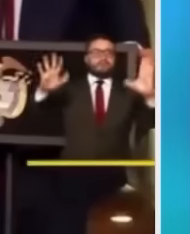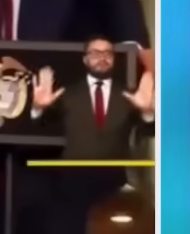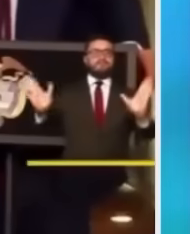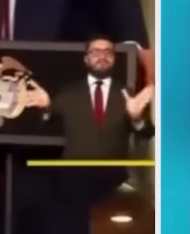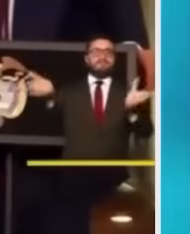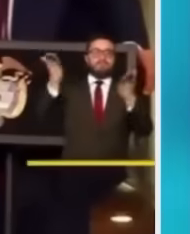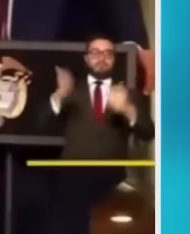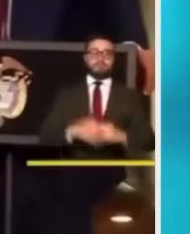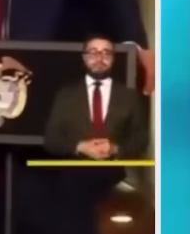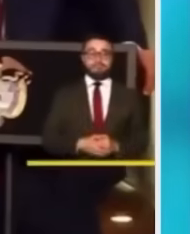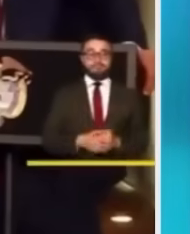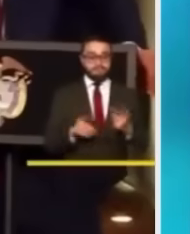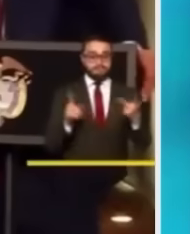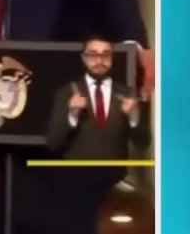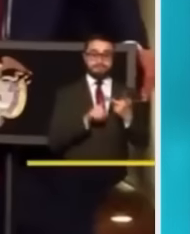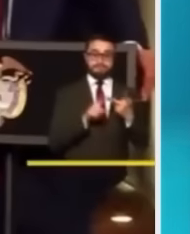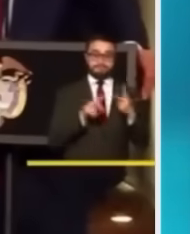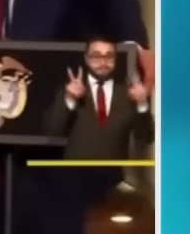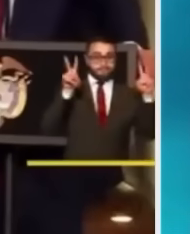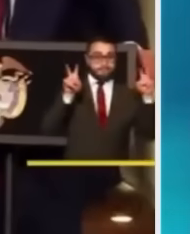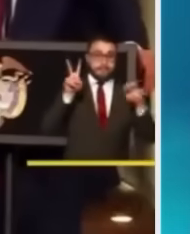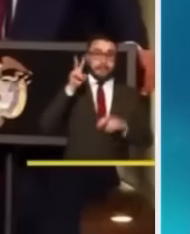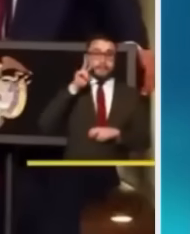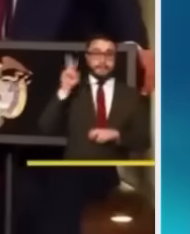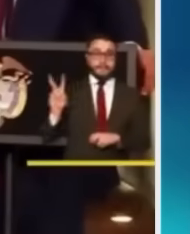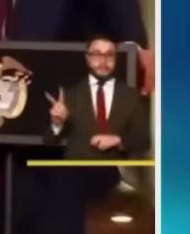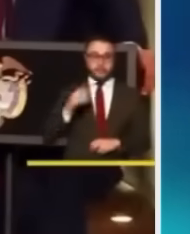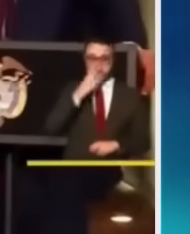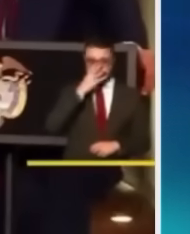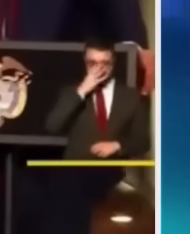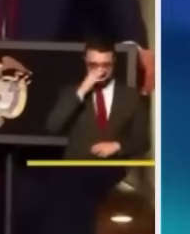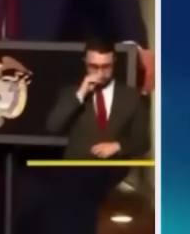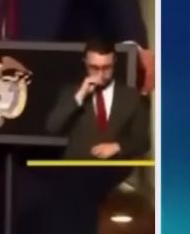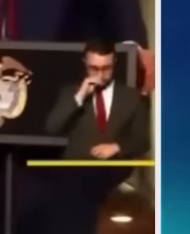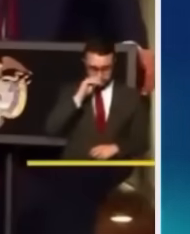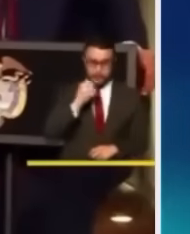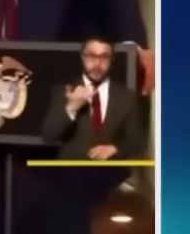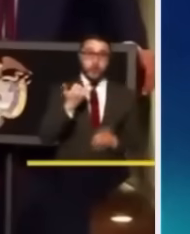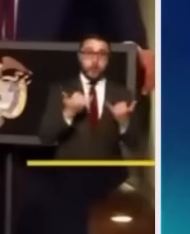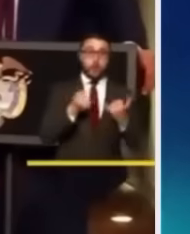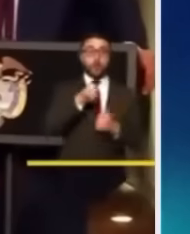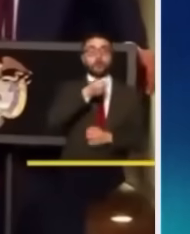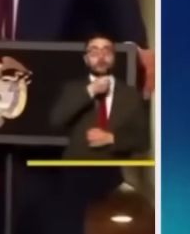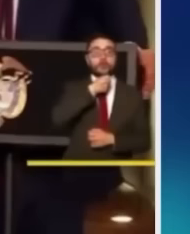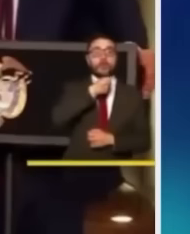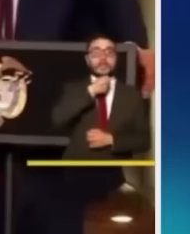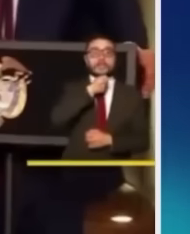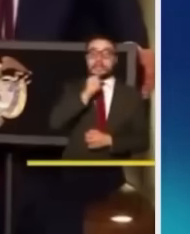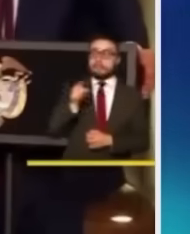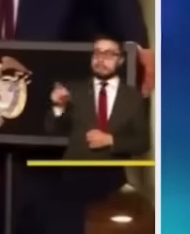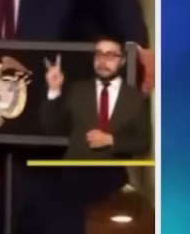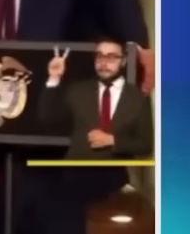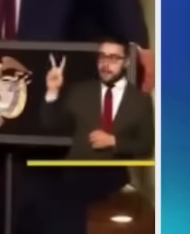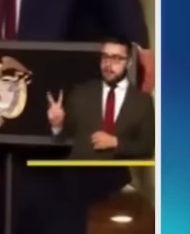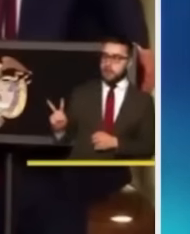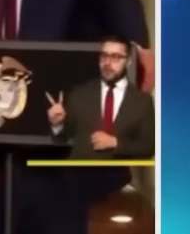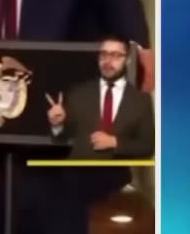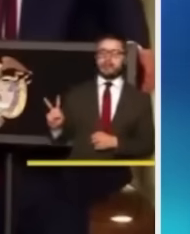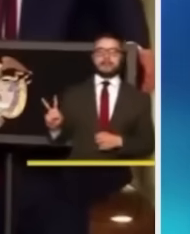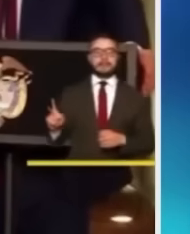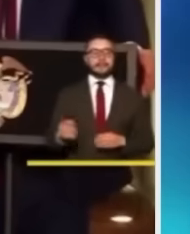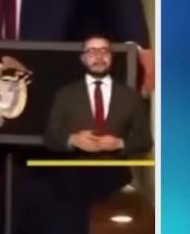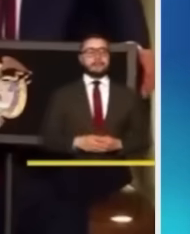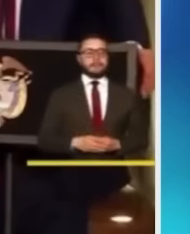miembros de pleno derecho de este grupo lo antes posible y Brasil dijo ellos van a promover su